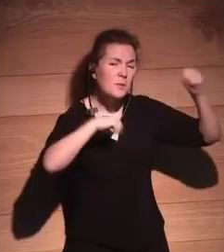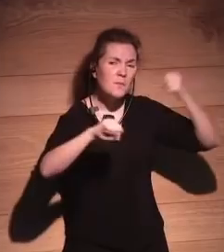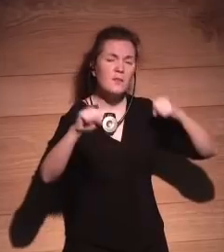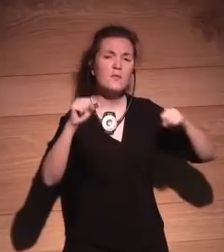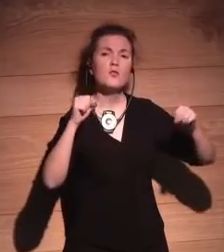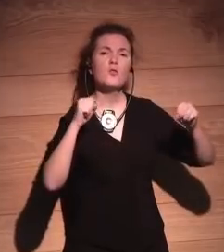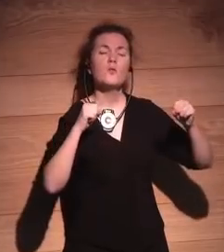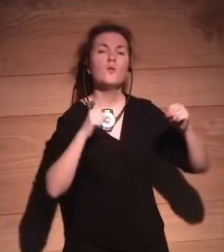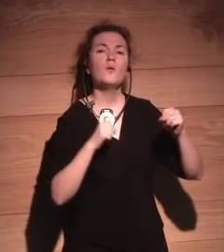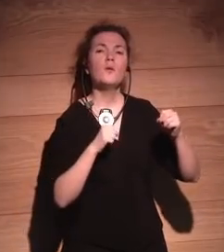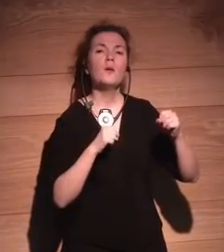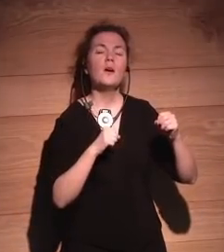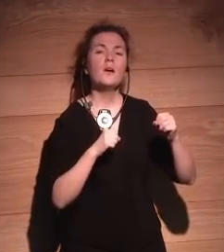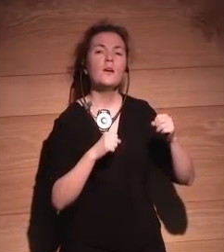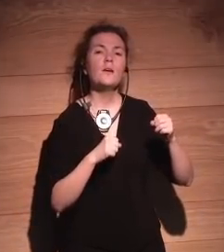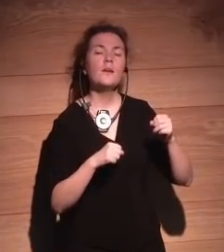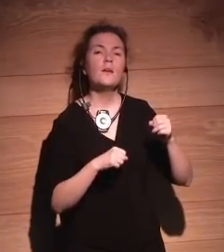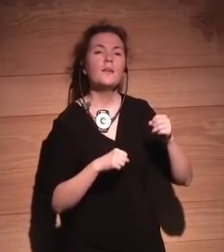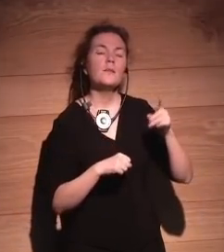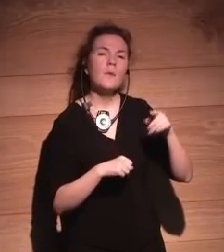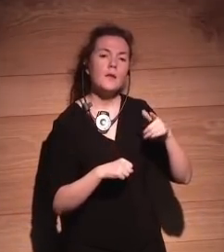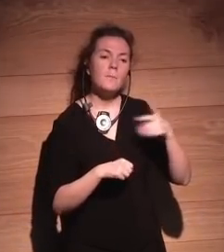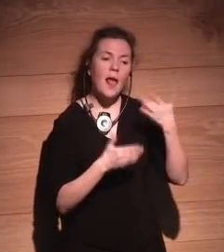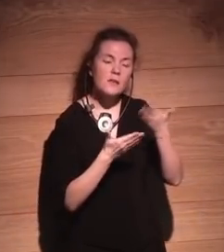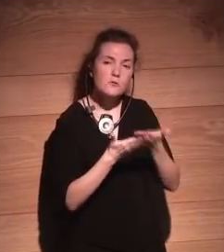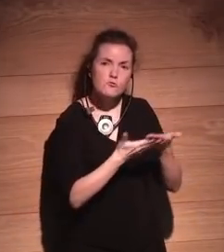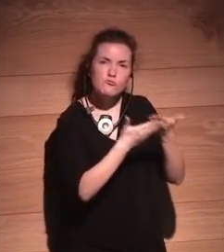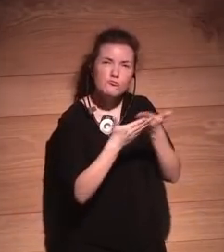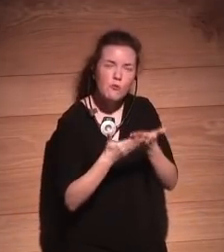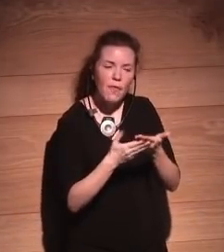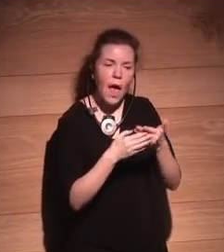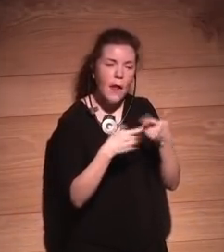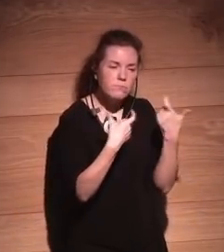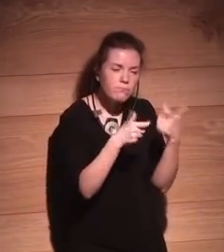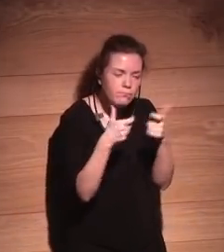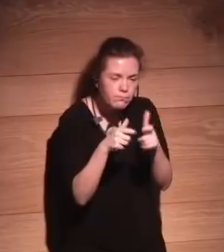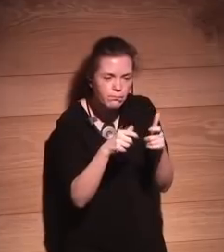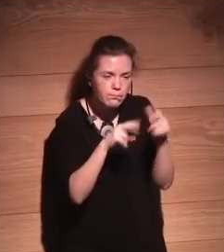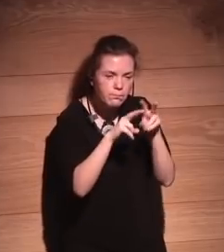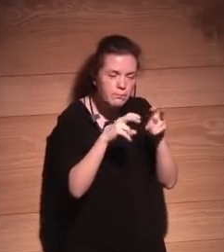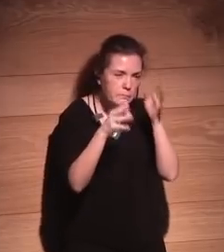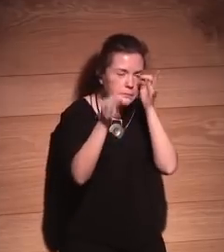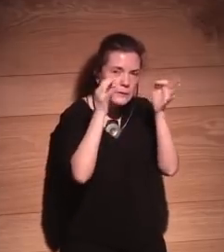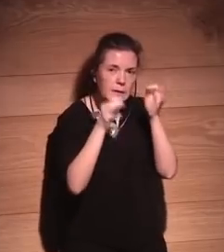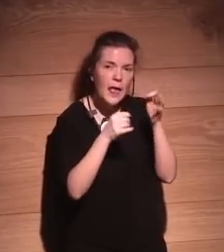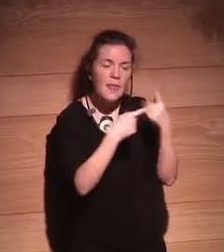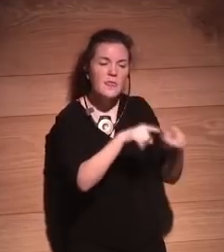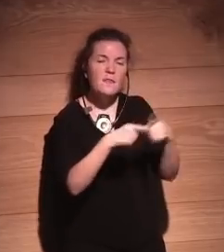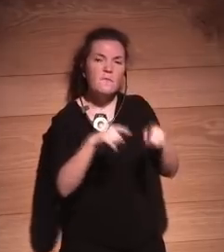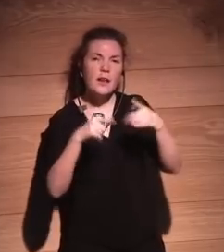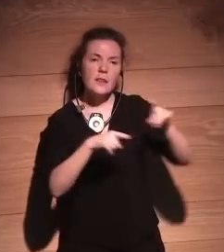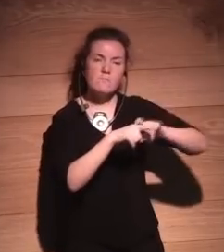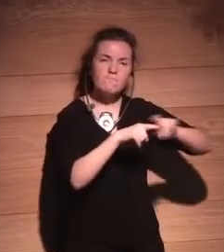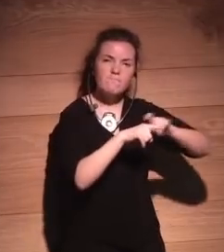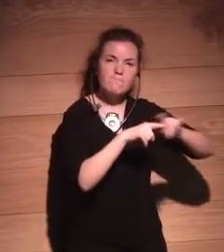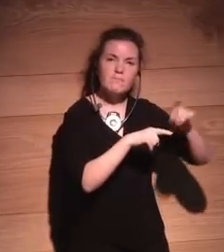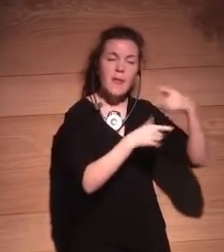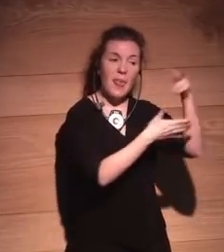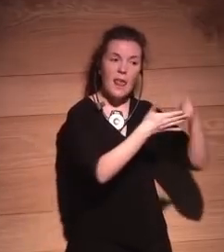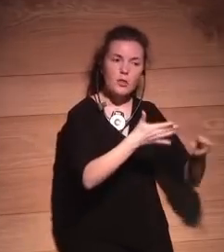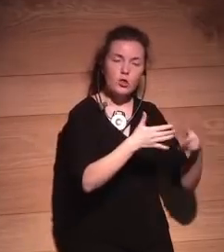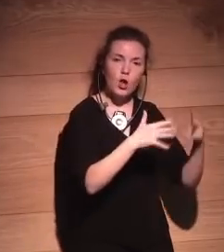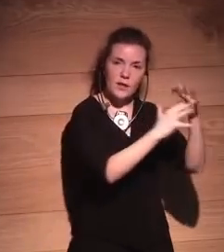con el poder estudiar, perfilar, segmentar a los distintos arquetipos de lectores, que estoy